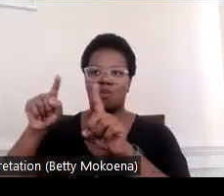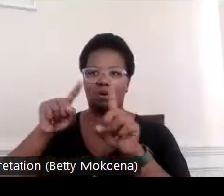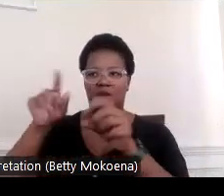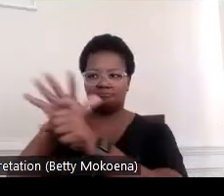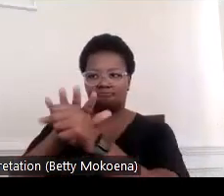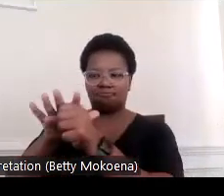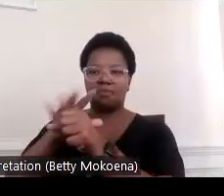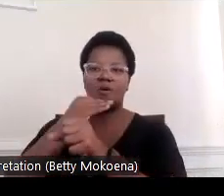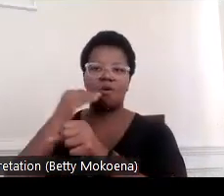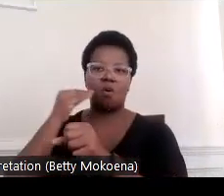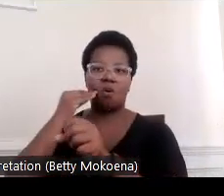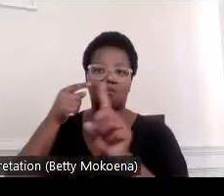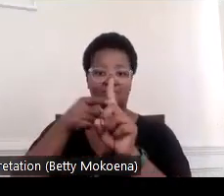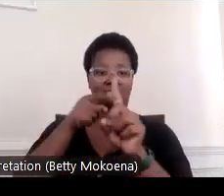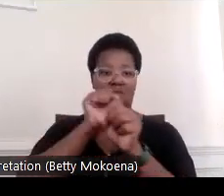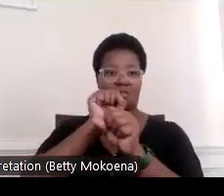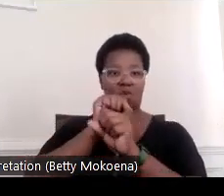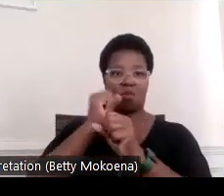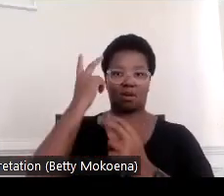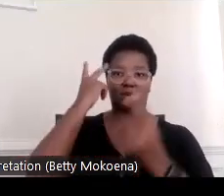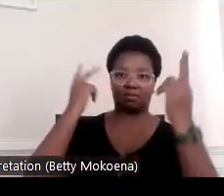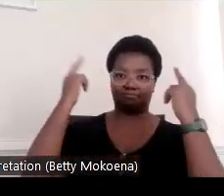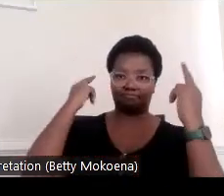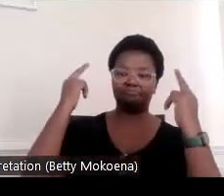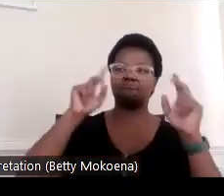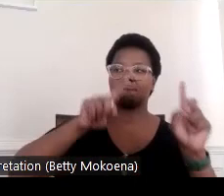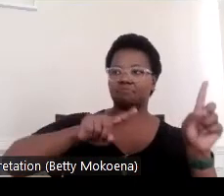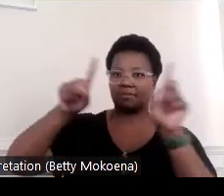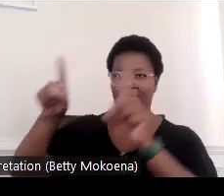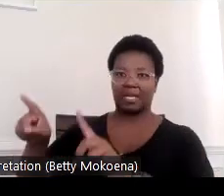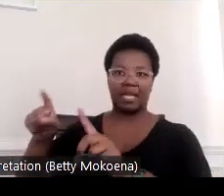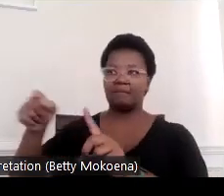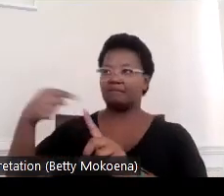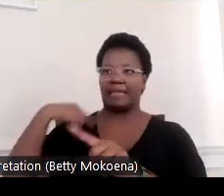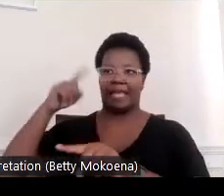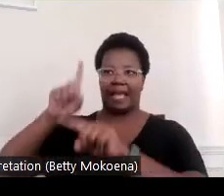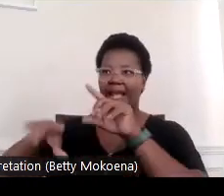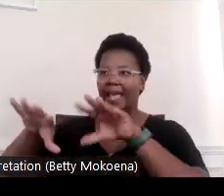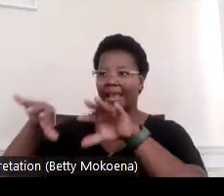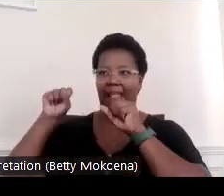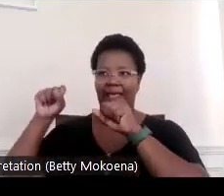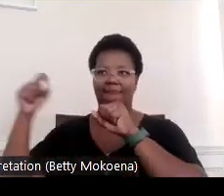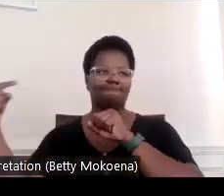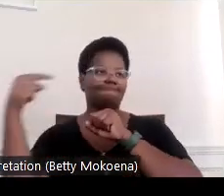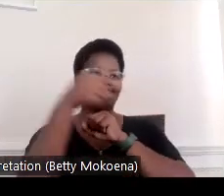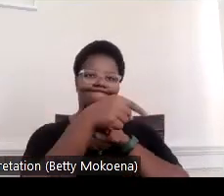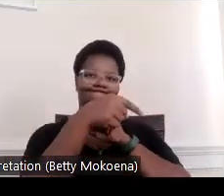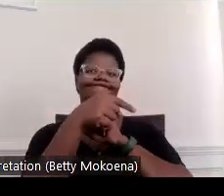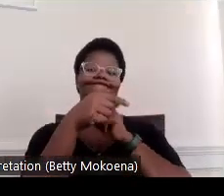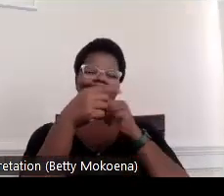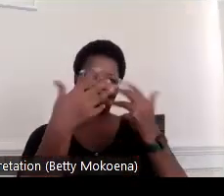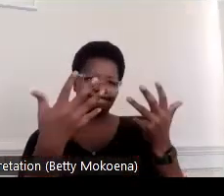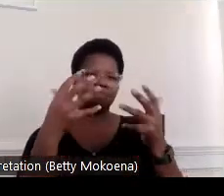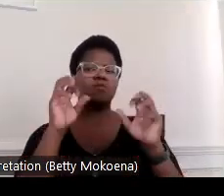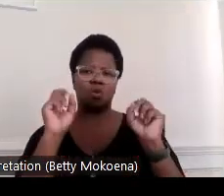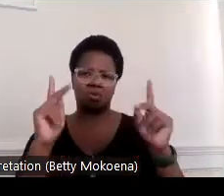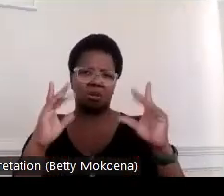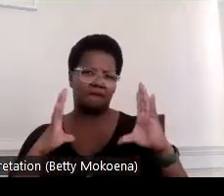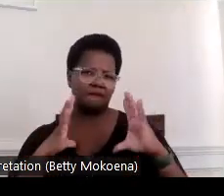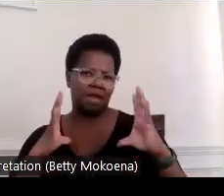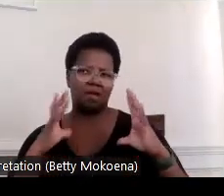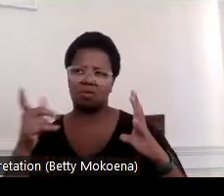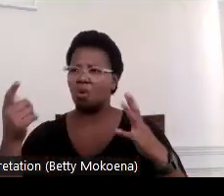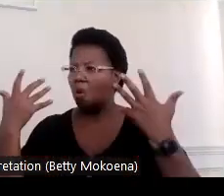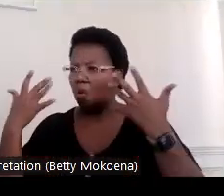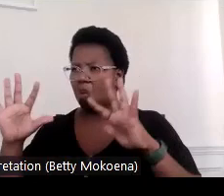el estilista y viene la hogar verdad para darles un corte y eso está excelente si alguien no puede dejar la casa por x